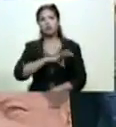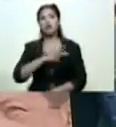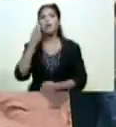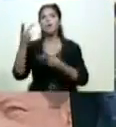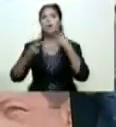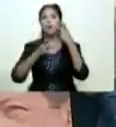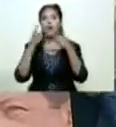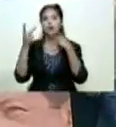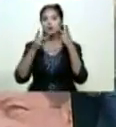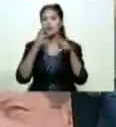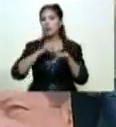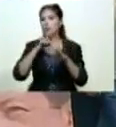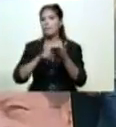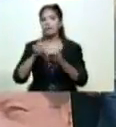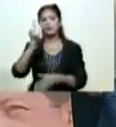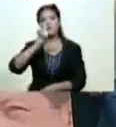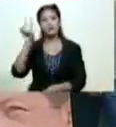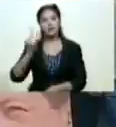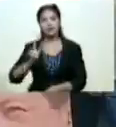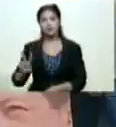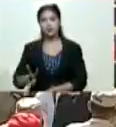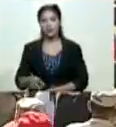de Venezuela.